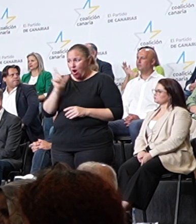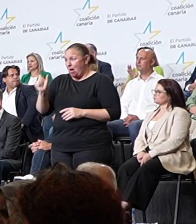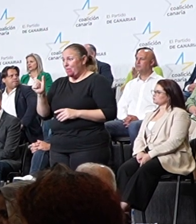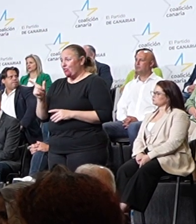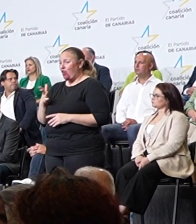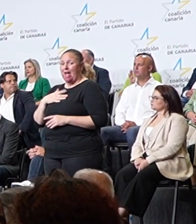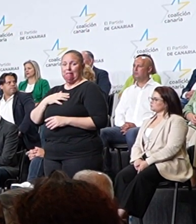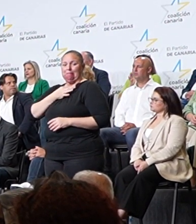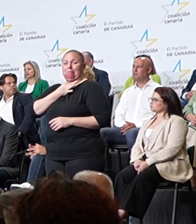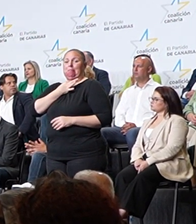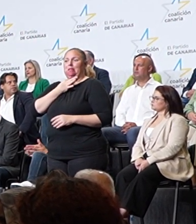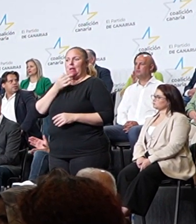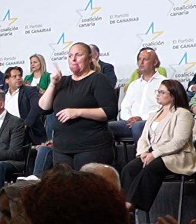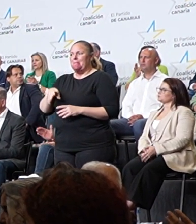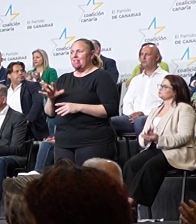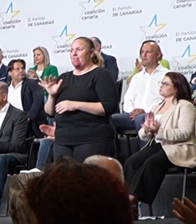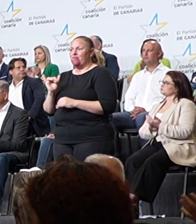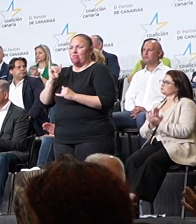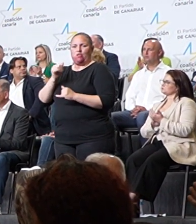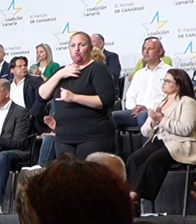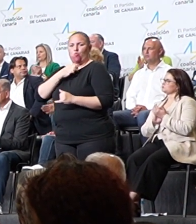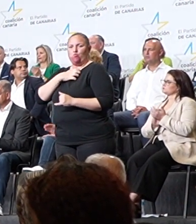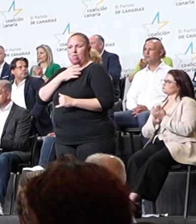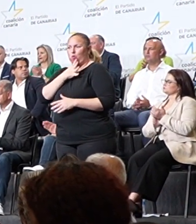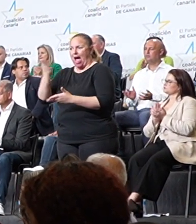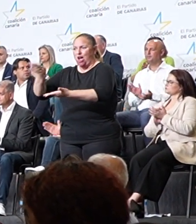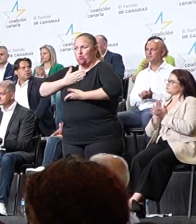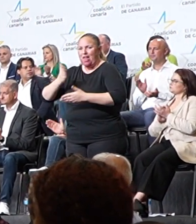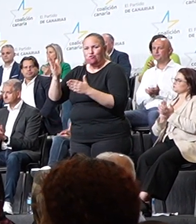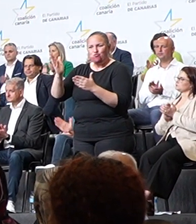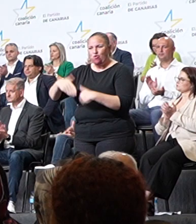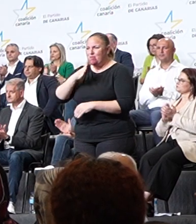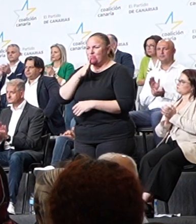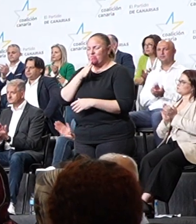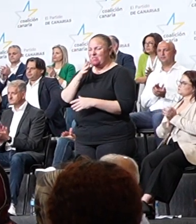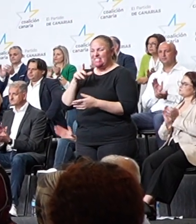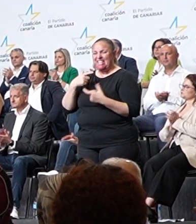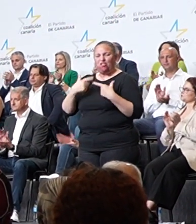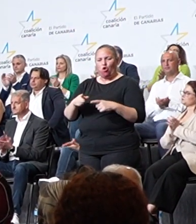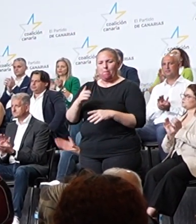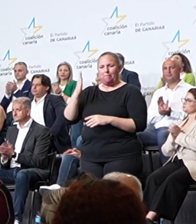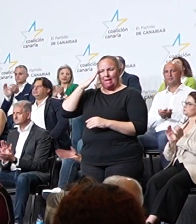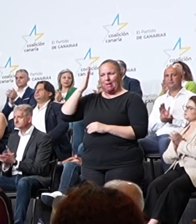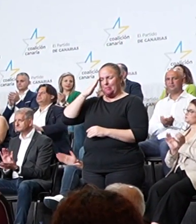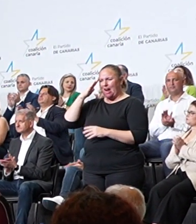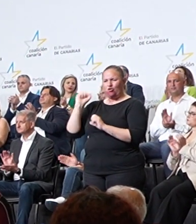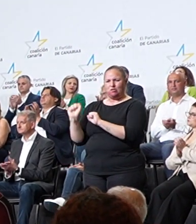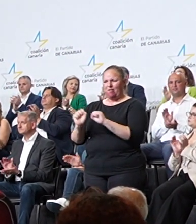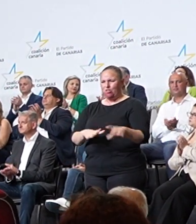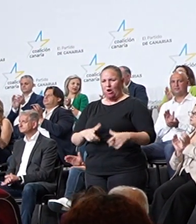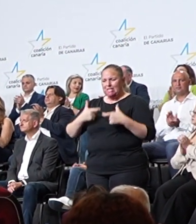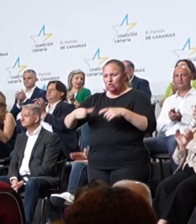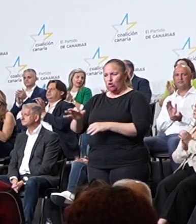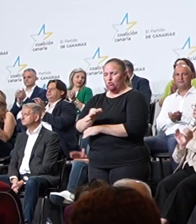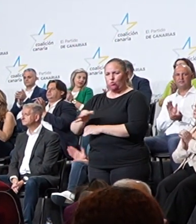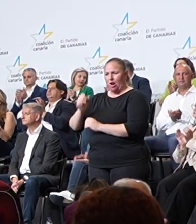de mes, mientras la gente no le llegan las ayudas. Se abandona el sector primario, se abandona el sector social,